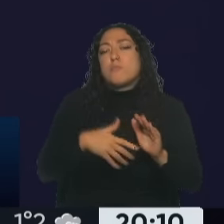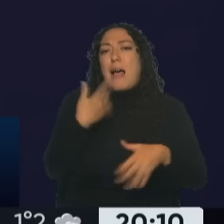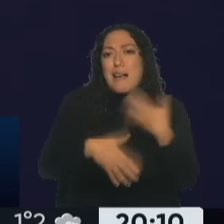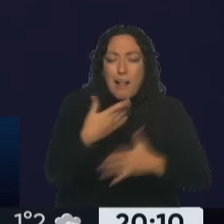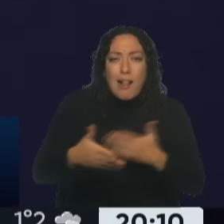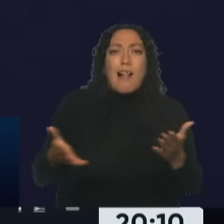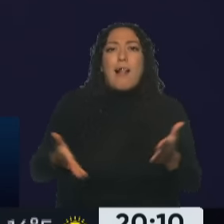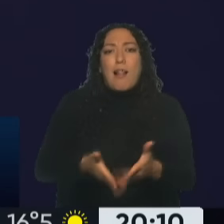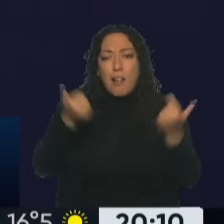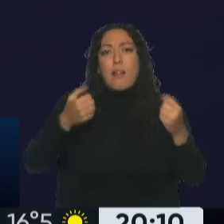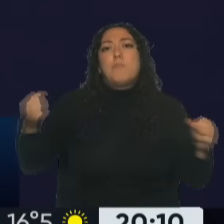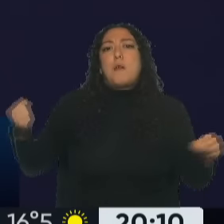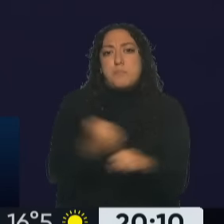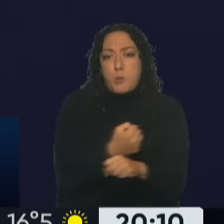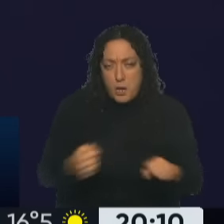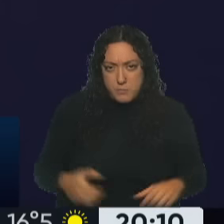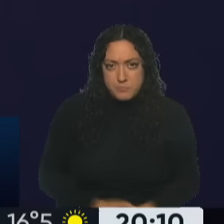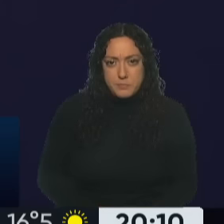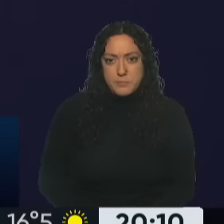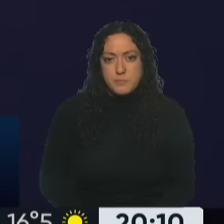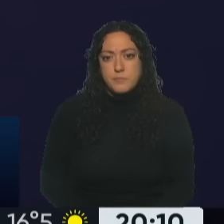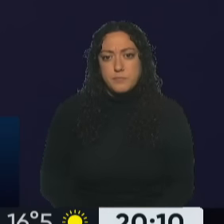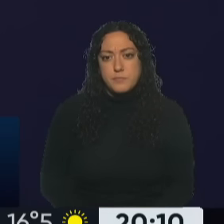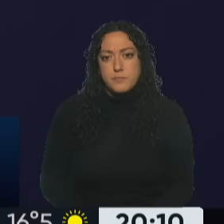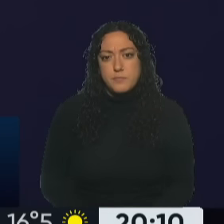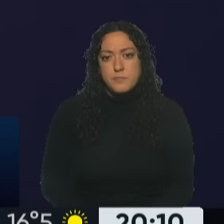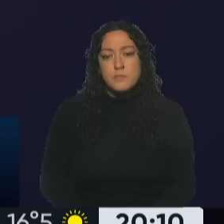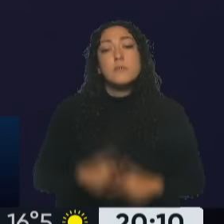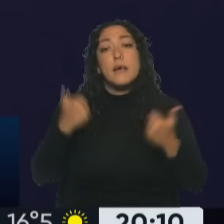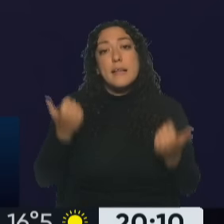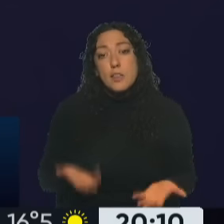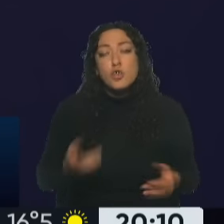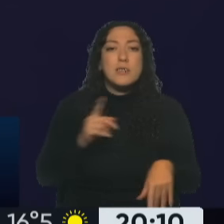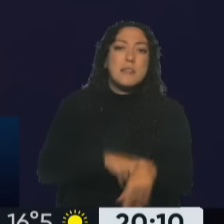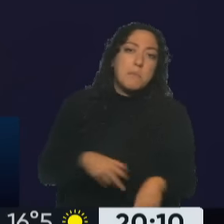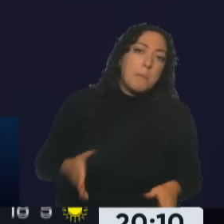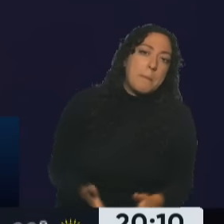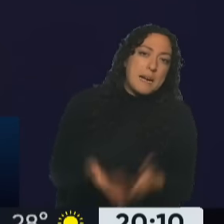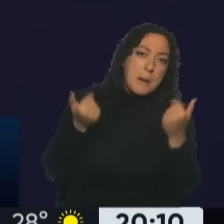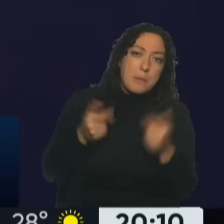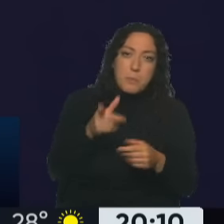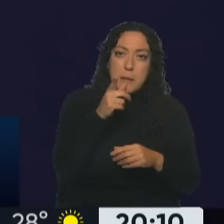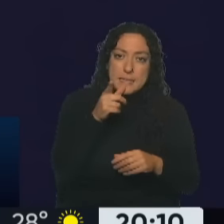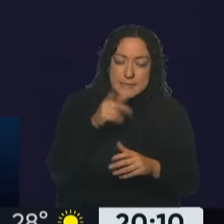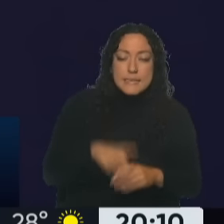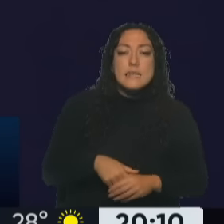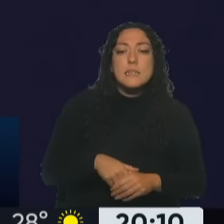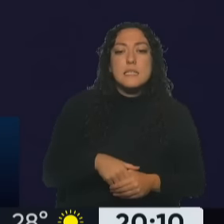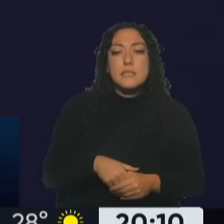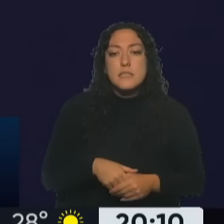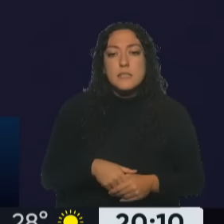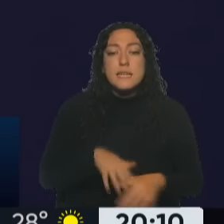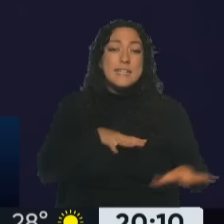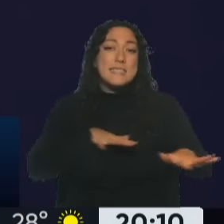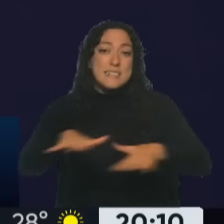a de alguna manera acelerar los tiempos facilitar la la